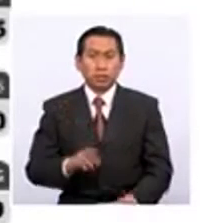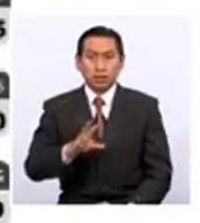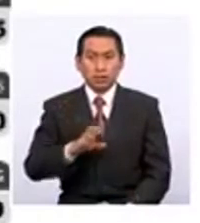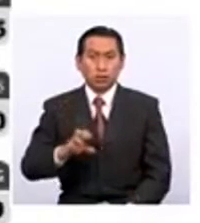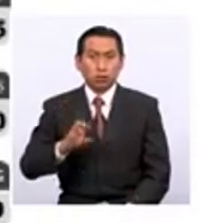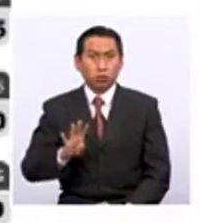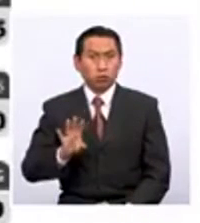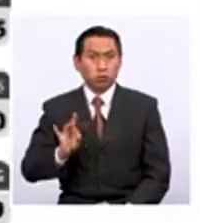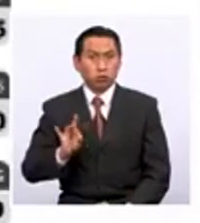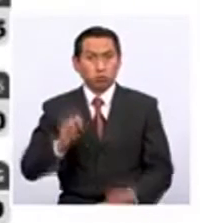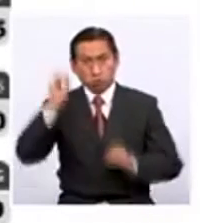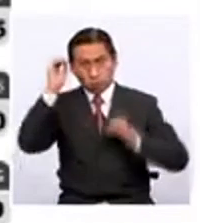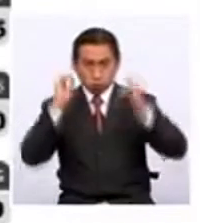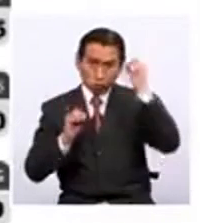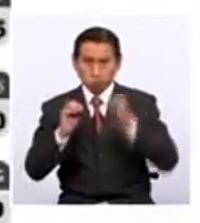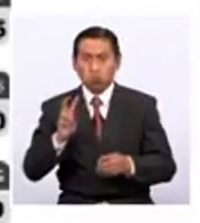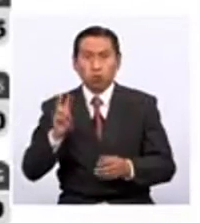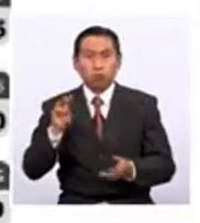24.348, Oruro,